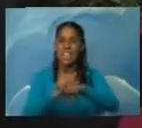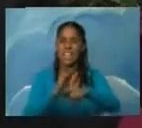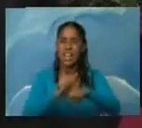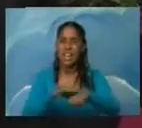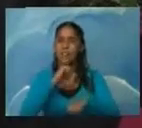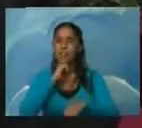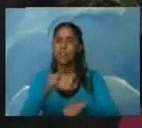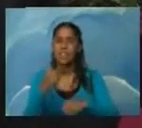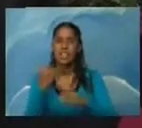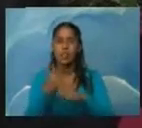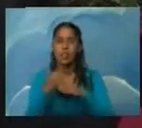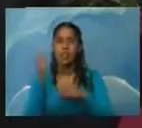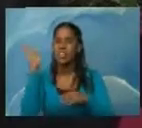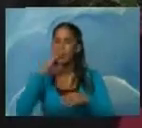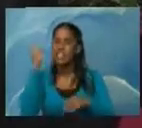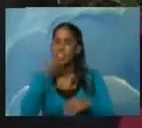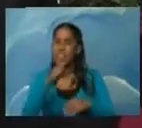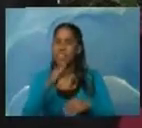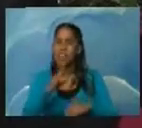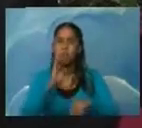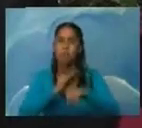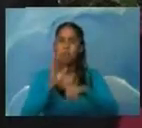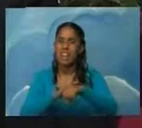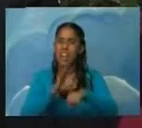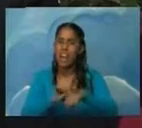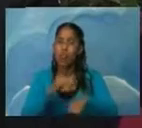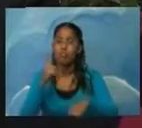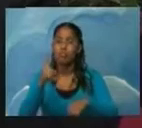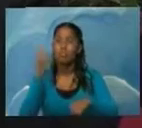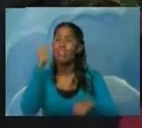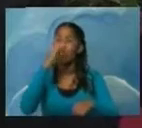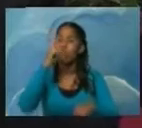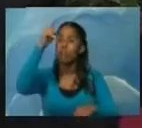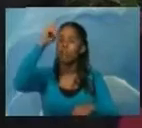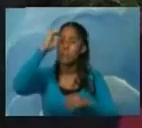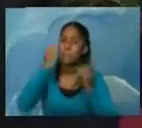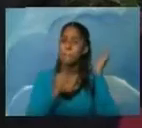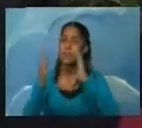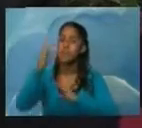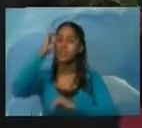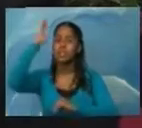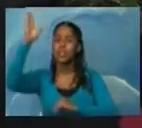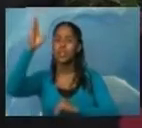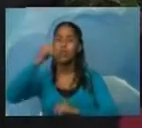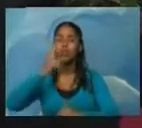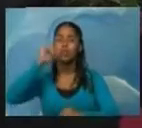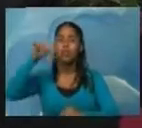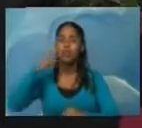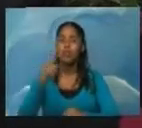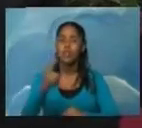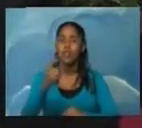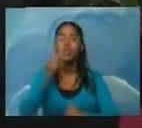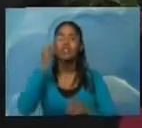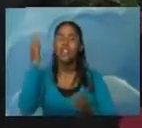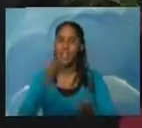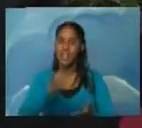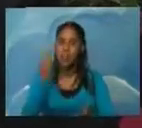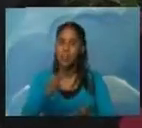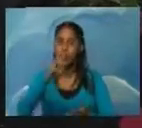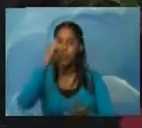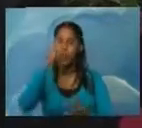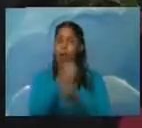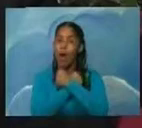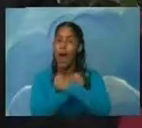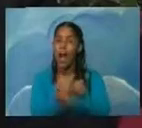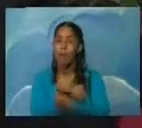la mortecina, el pecado hiede delante de la presencia de Dios. Por eso que Juan dice, ciertamente Dios ama al pecador,